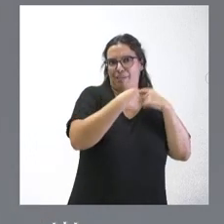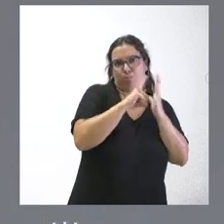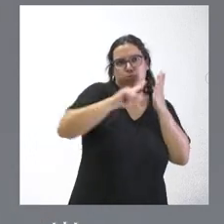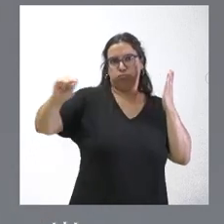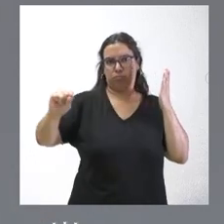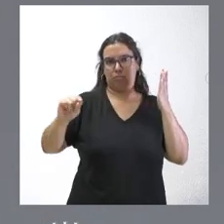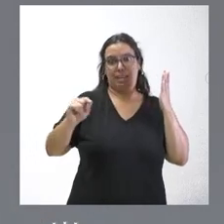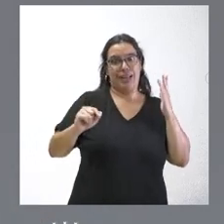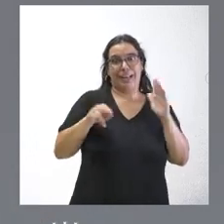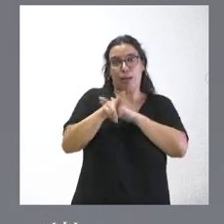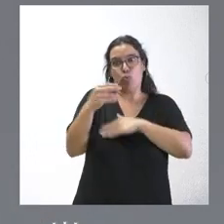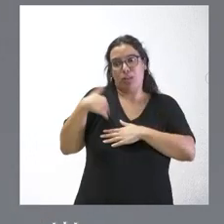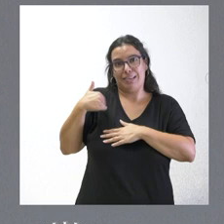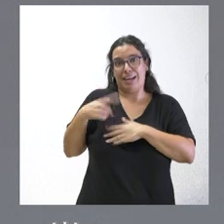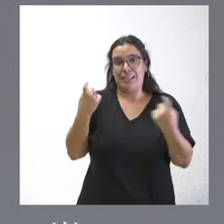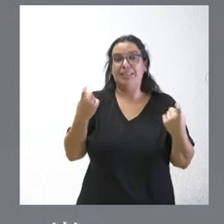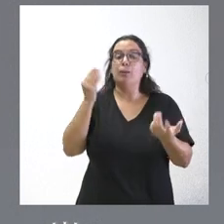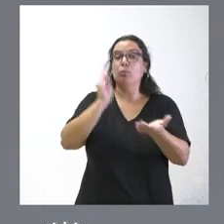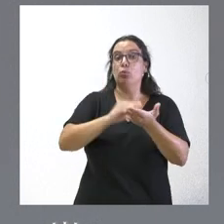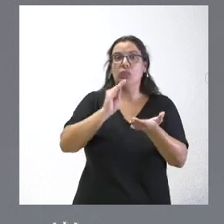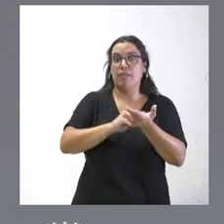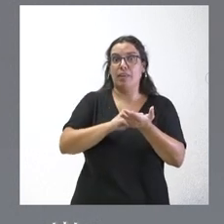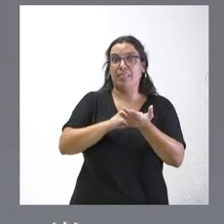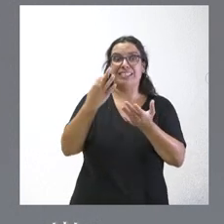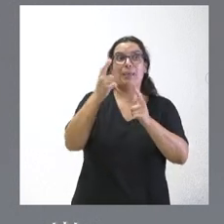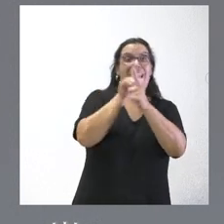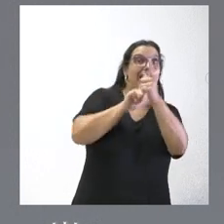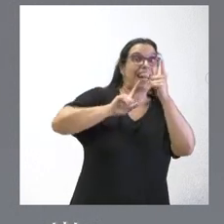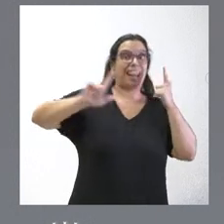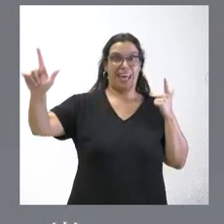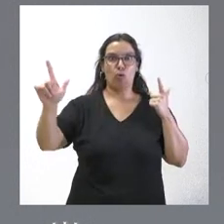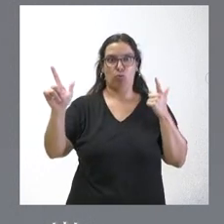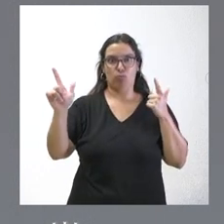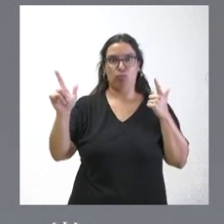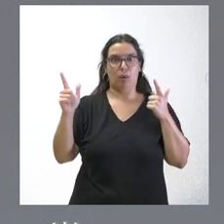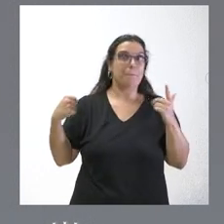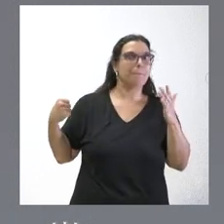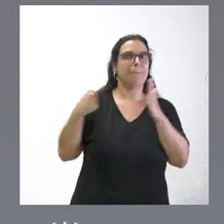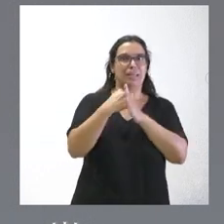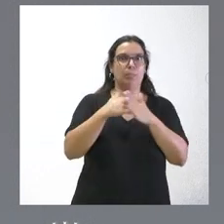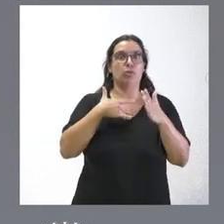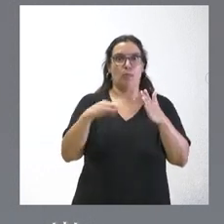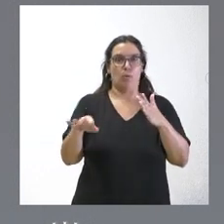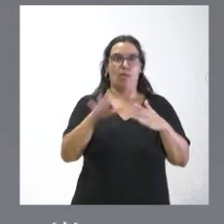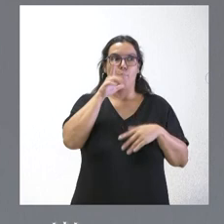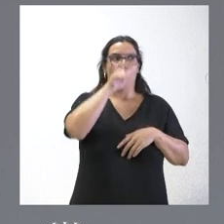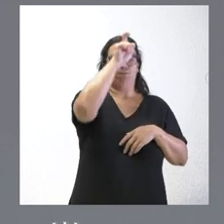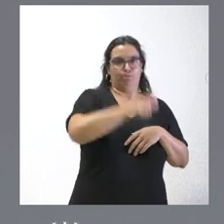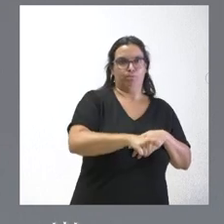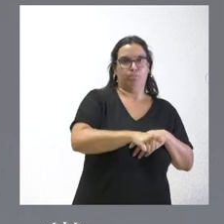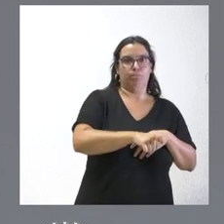recurso habitacional y que muchas veces tienen que estar lo más lejos posible o lo más alejado posible de los agresores